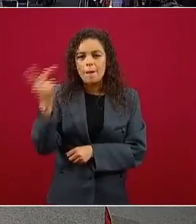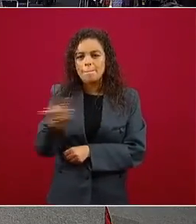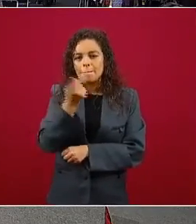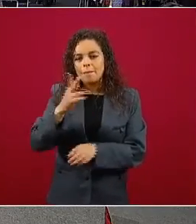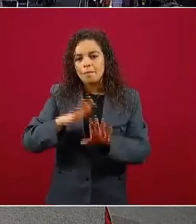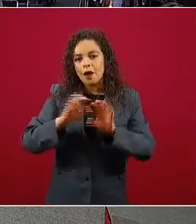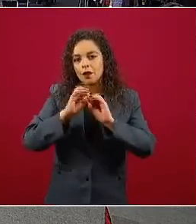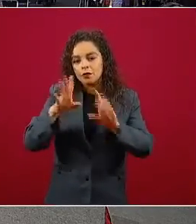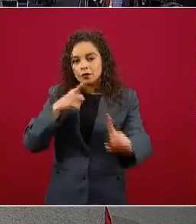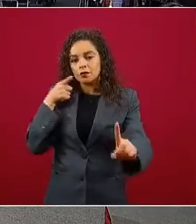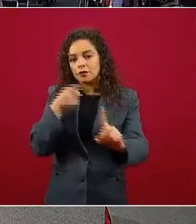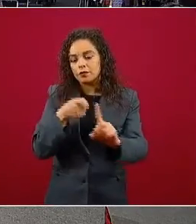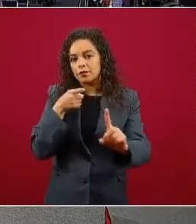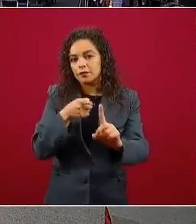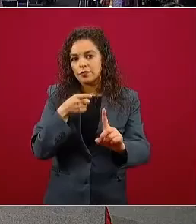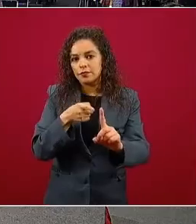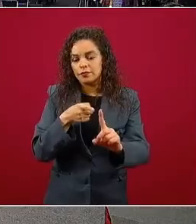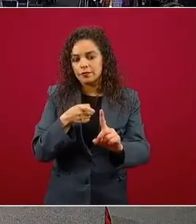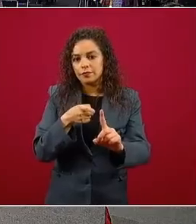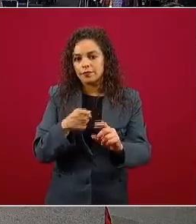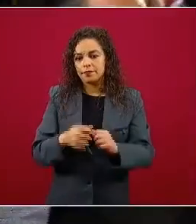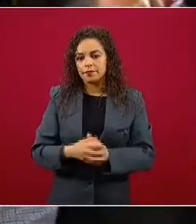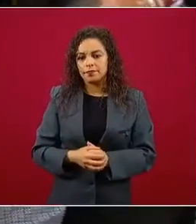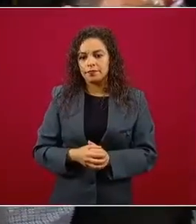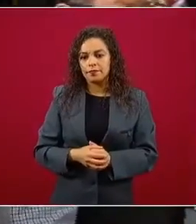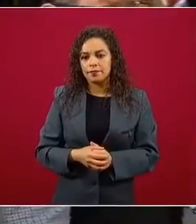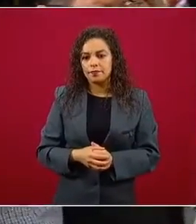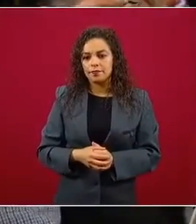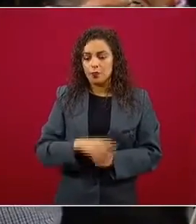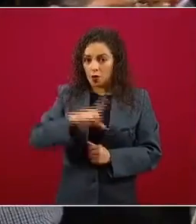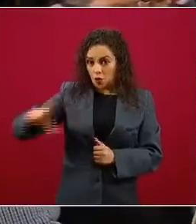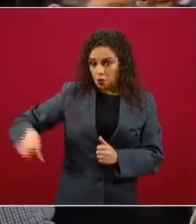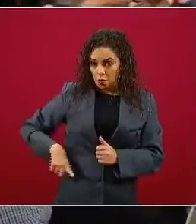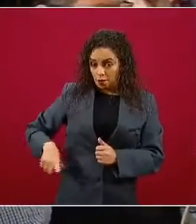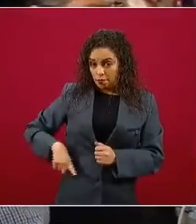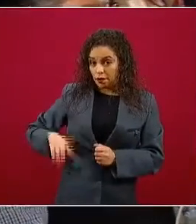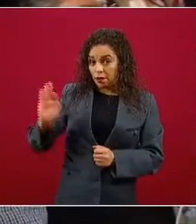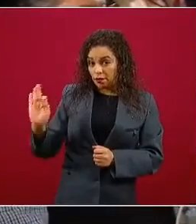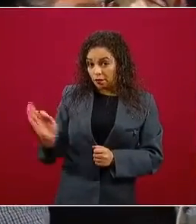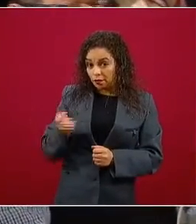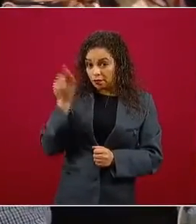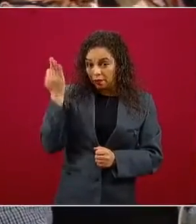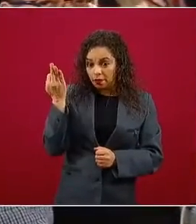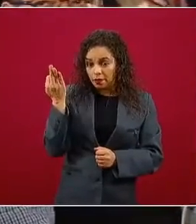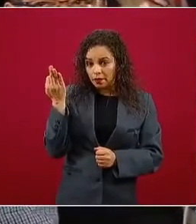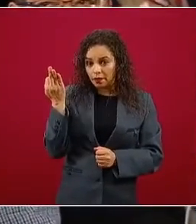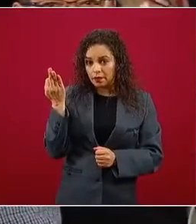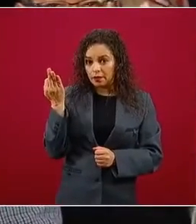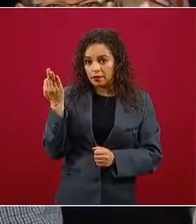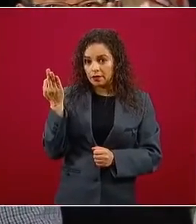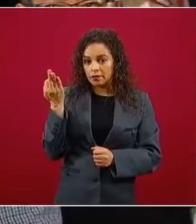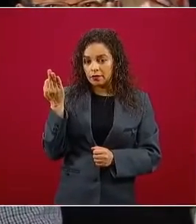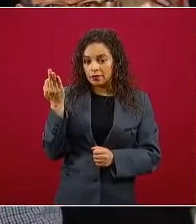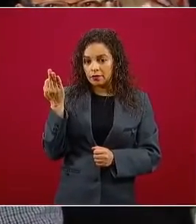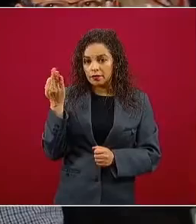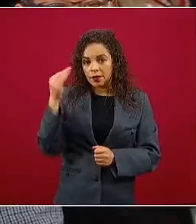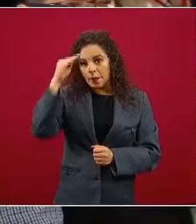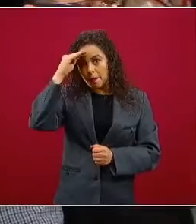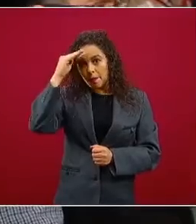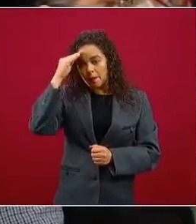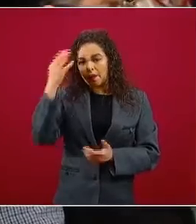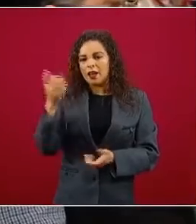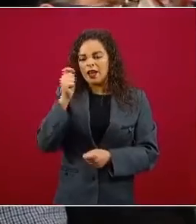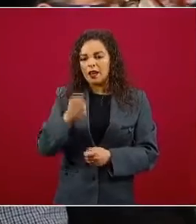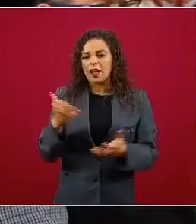concretamente, ¿se va a hacer algo el gobierno federal respecto al endeudamiento que